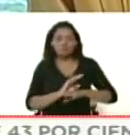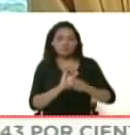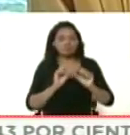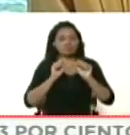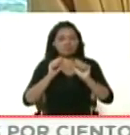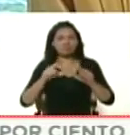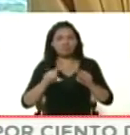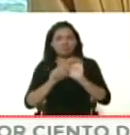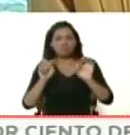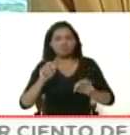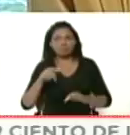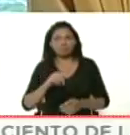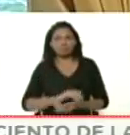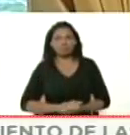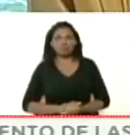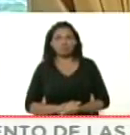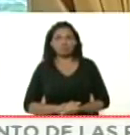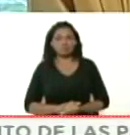permanente.